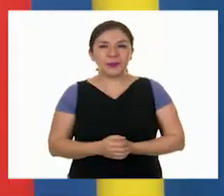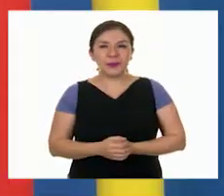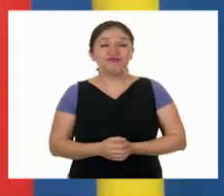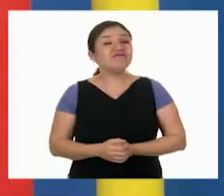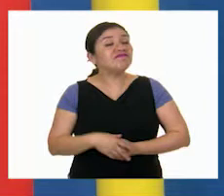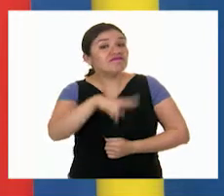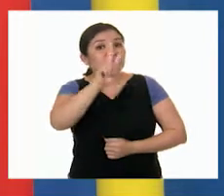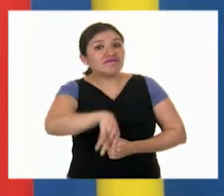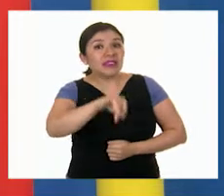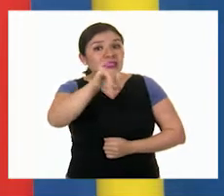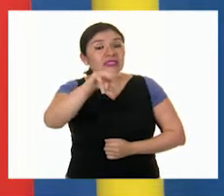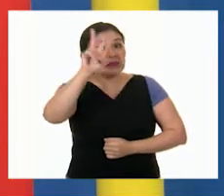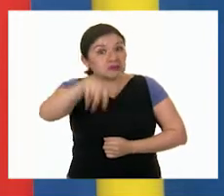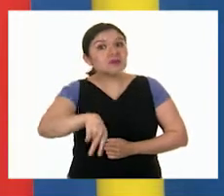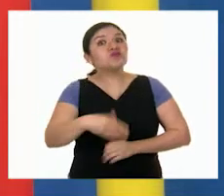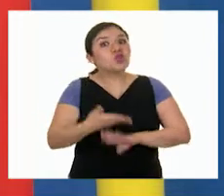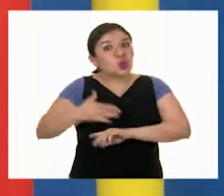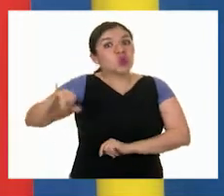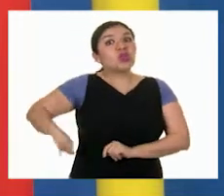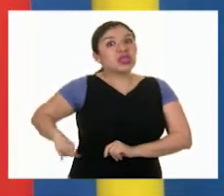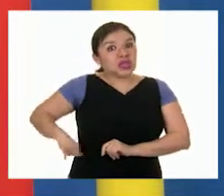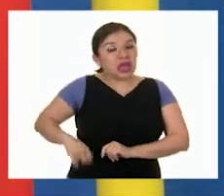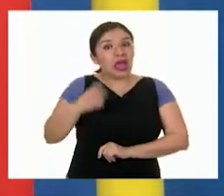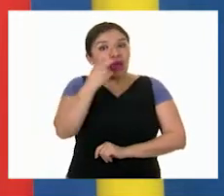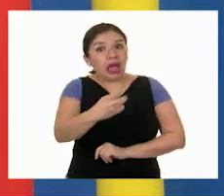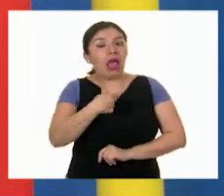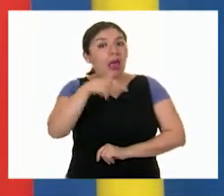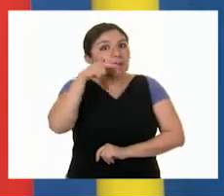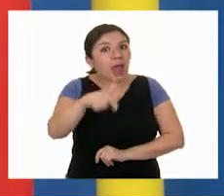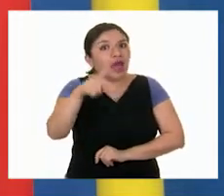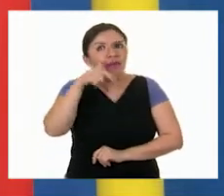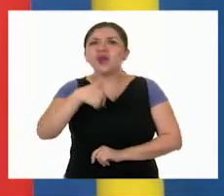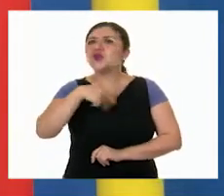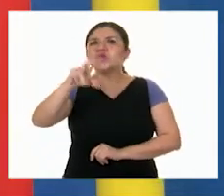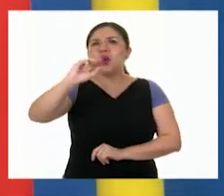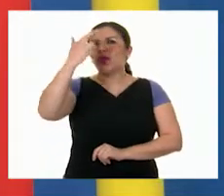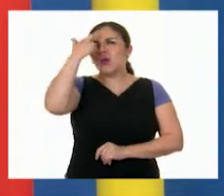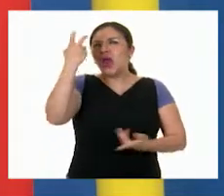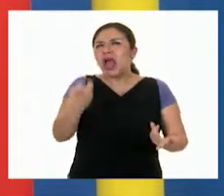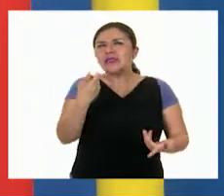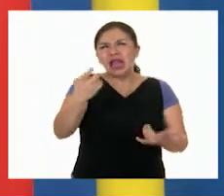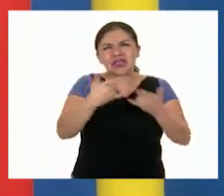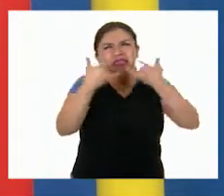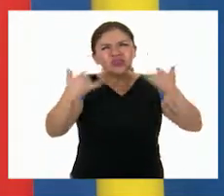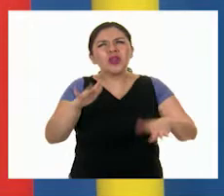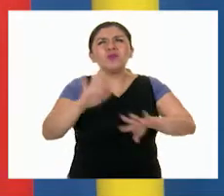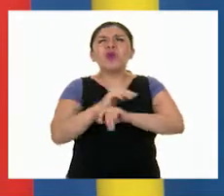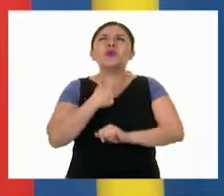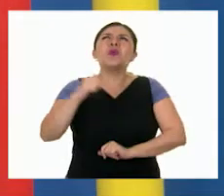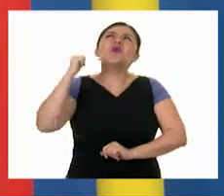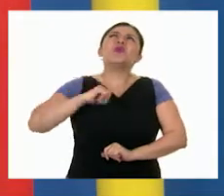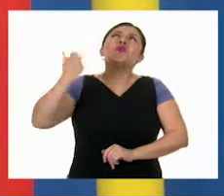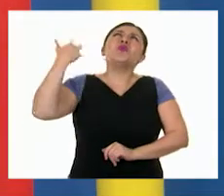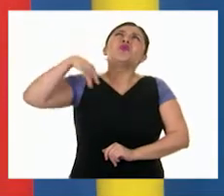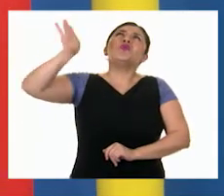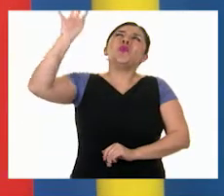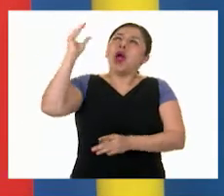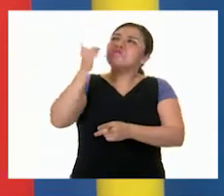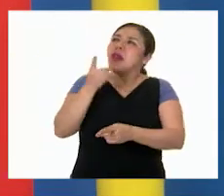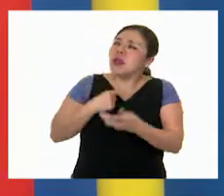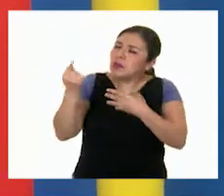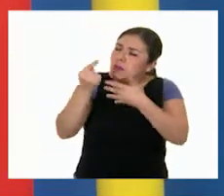Sí, maestra, estuvo muy interesante. La verdad es que yo no me acordaba muy bien de esa fábula porque me la contaron hace